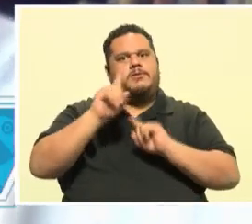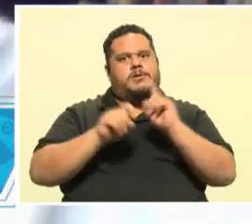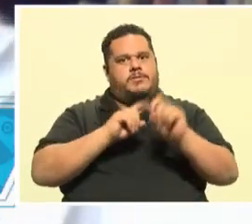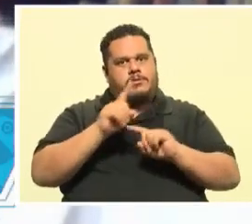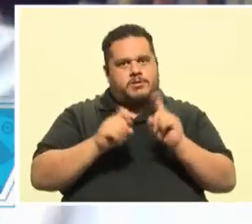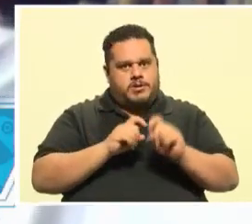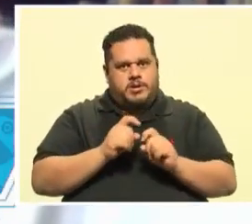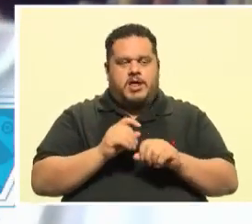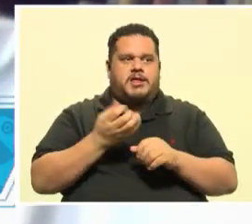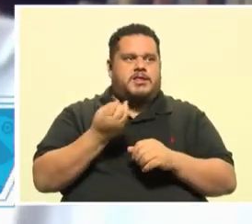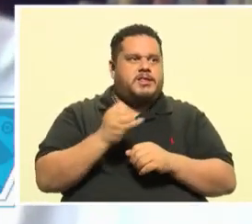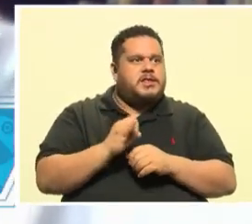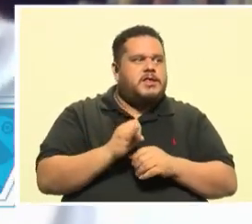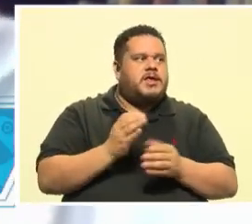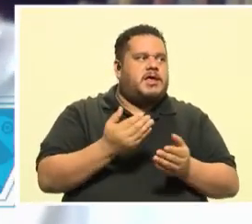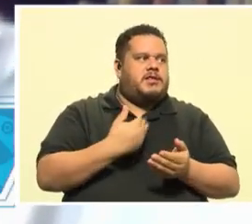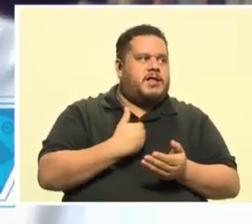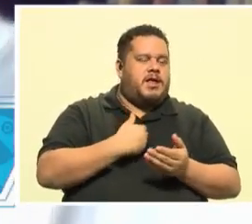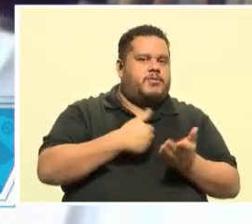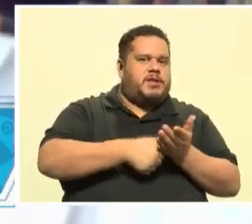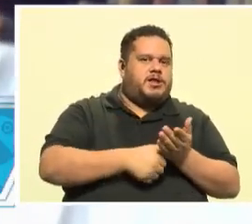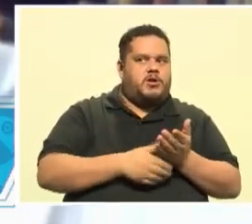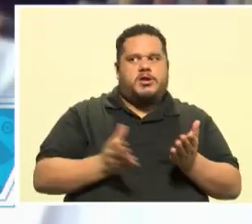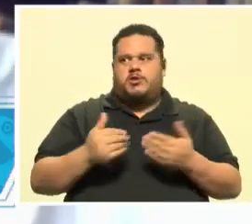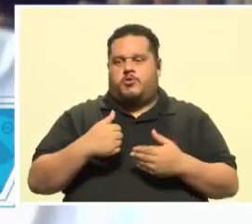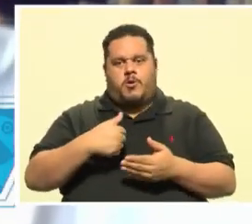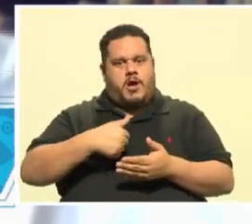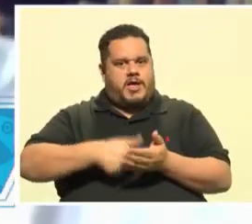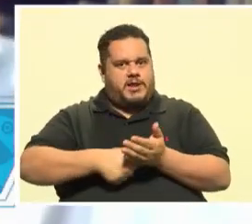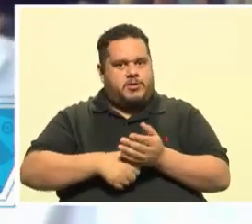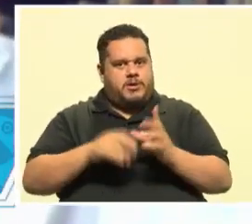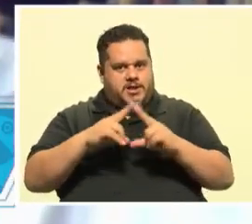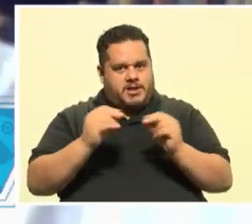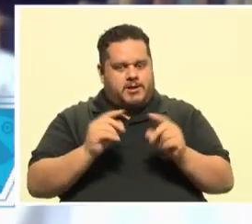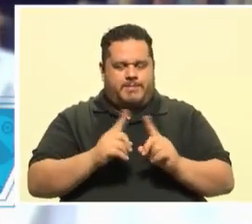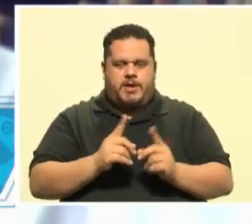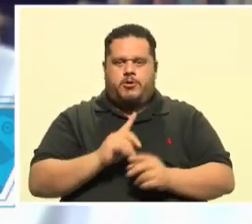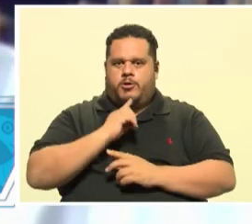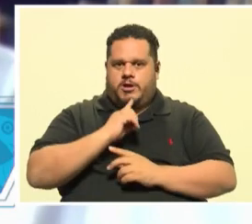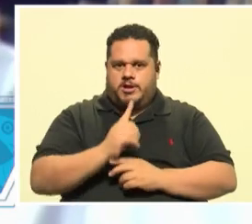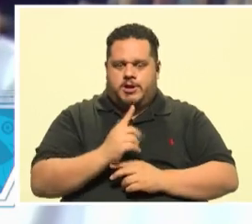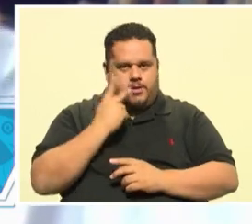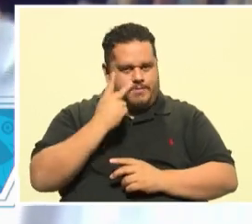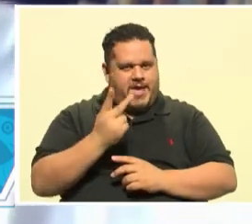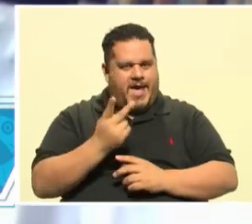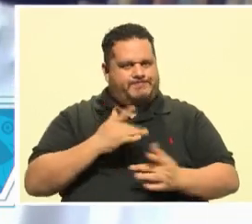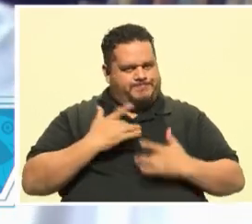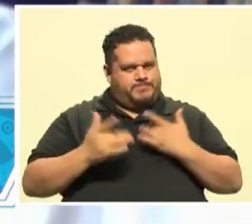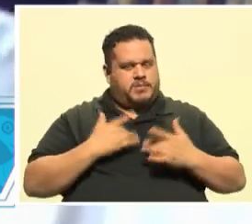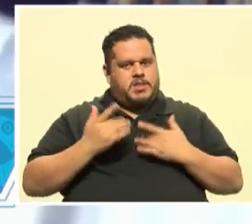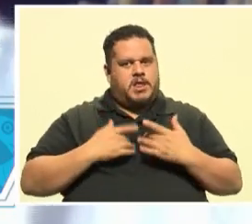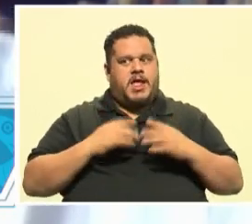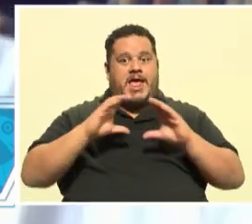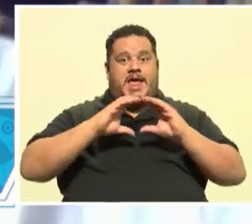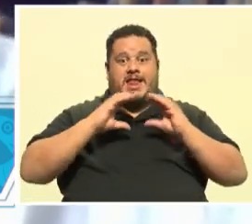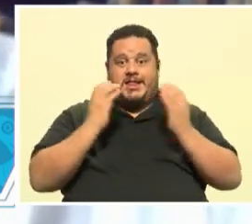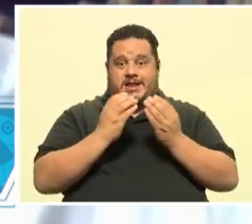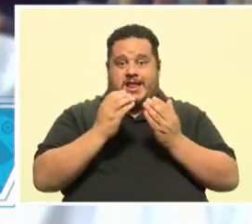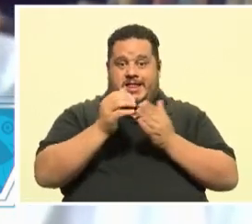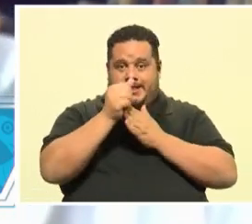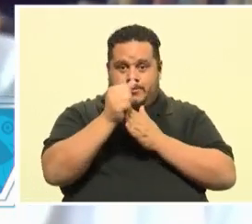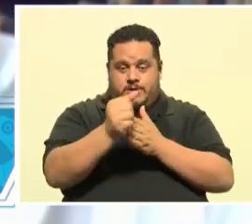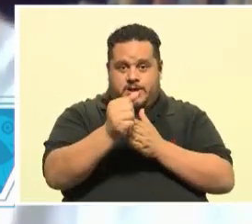10 cambiaría de residencia y la mitad sería el país. Es decir, hay una desesperación enorme. No se